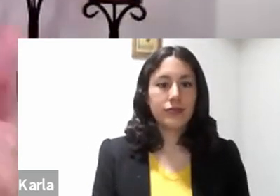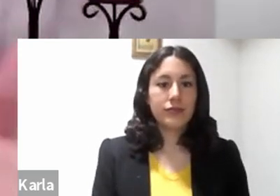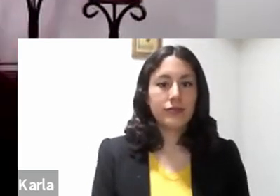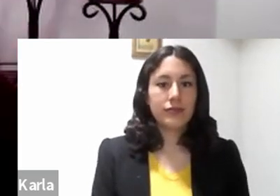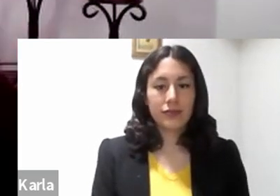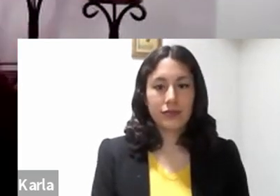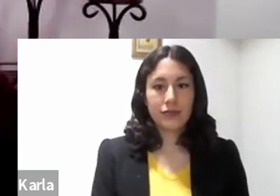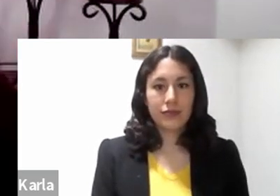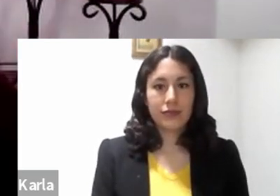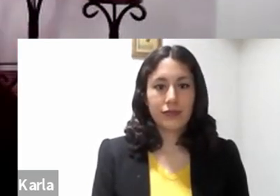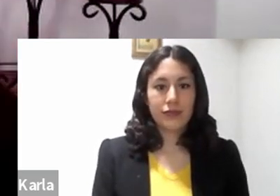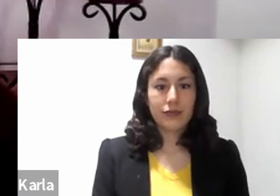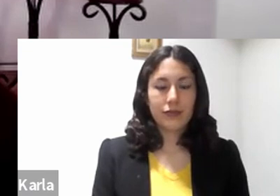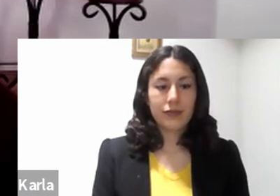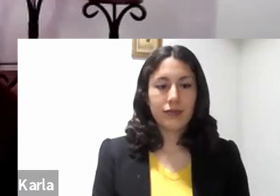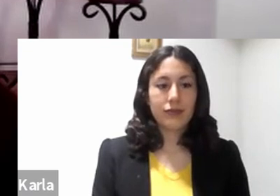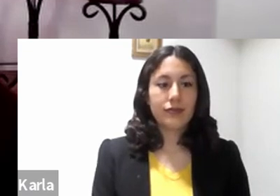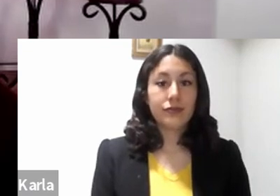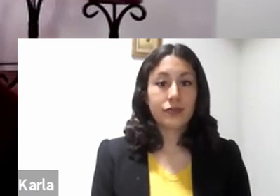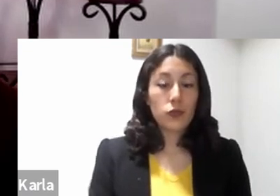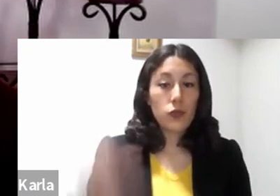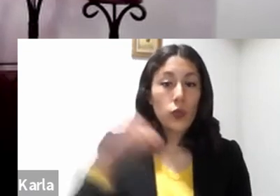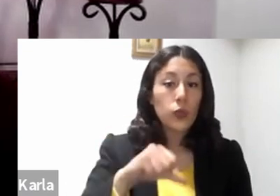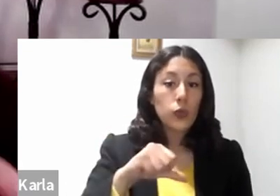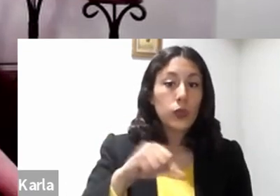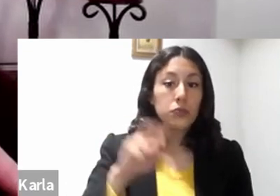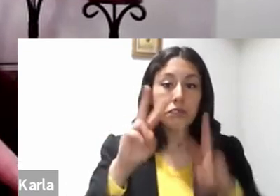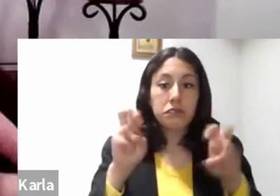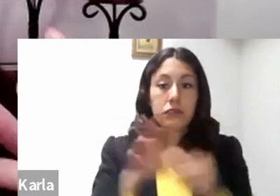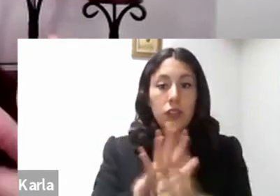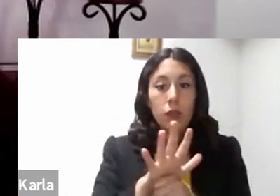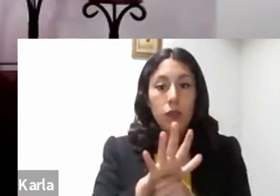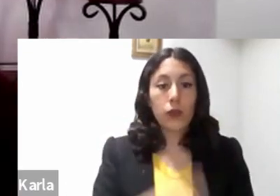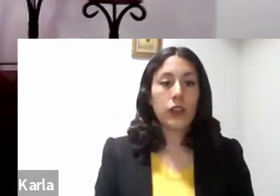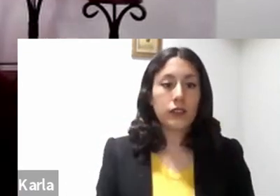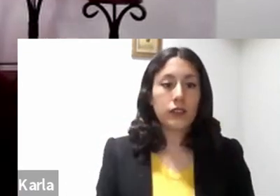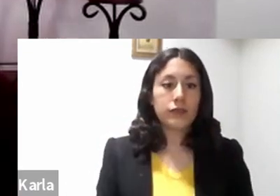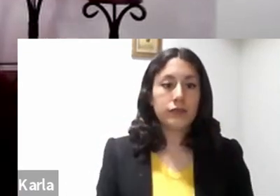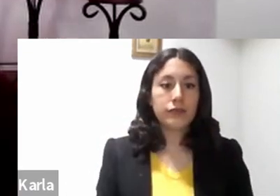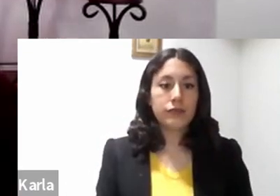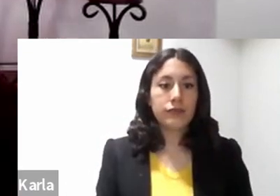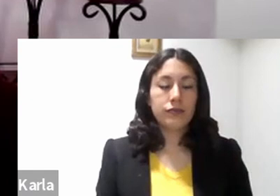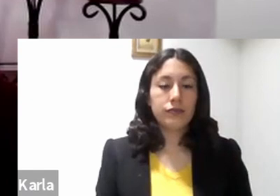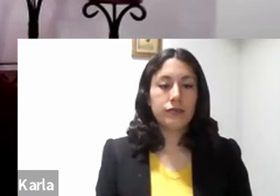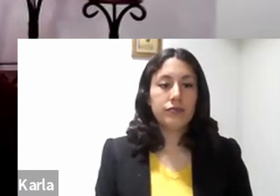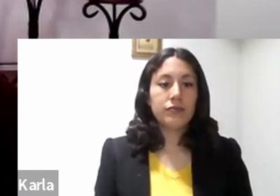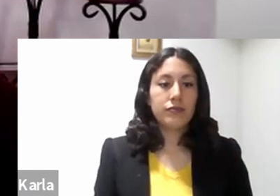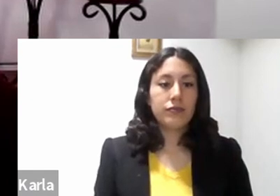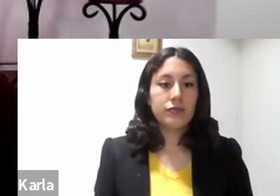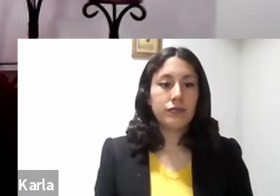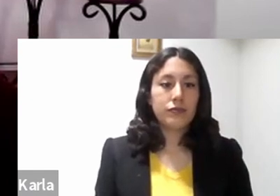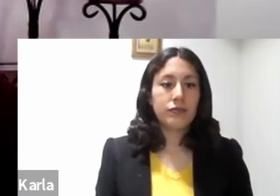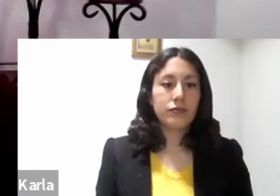pues muy bien hoy vamos a hablar acerca de las opciones que tenemos para